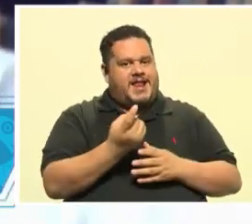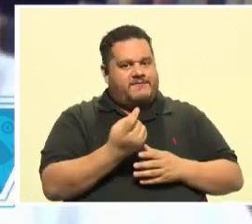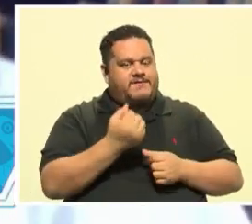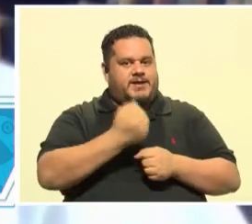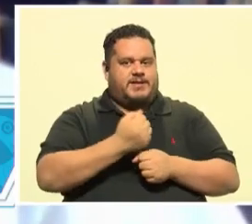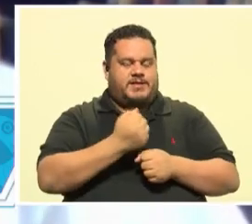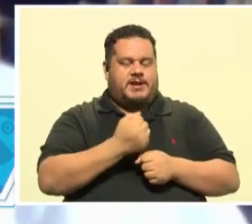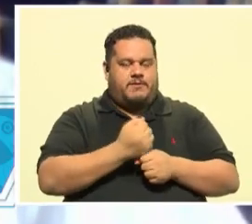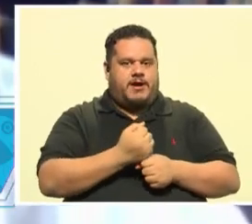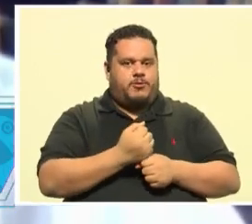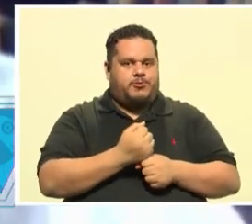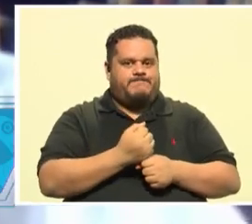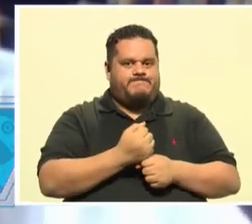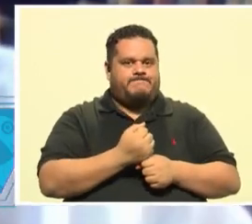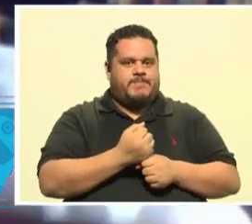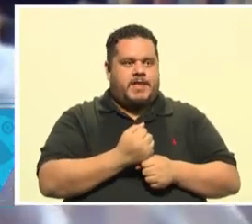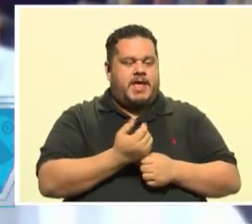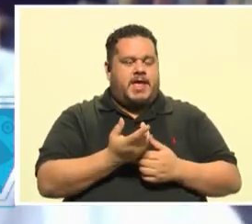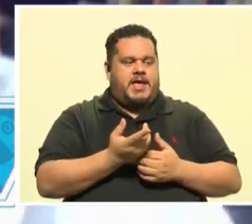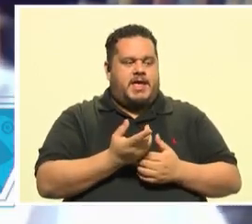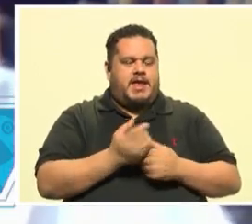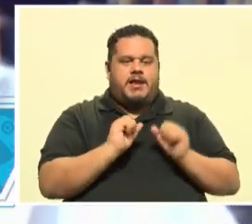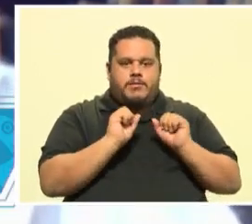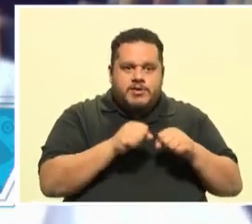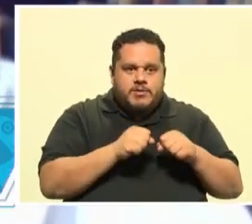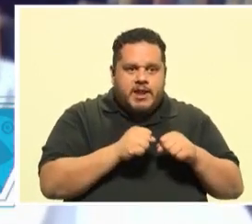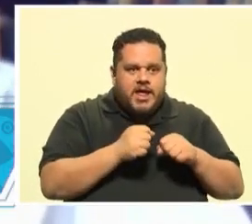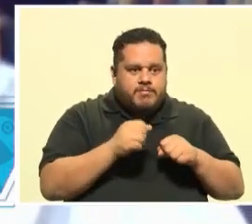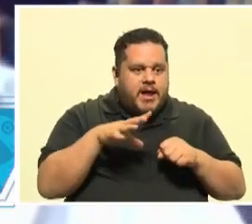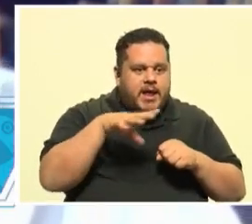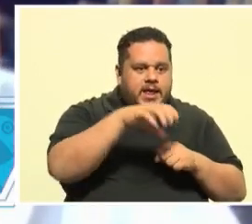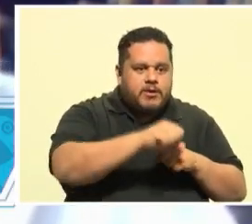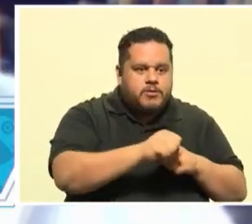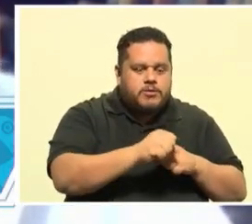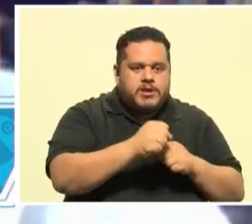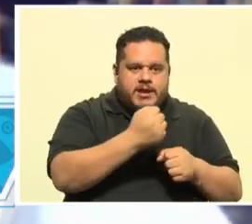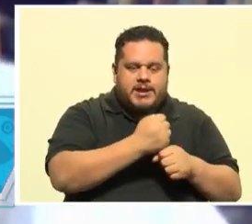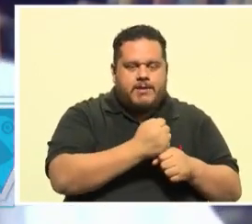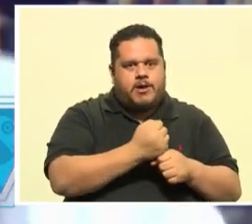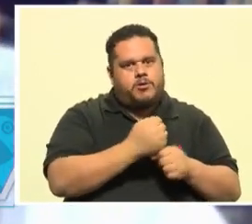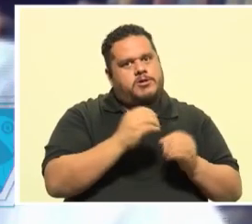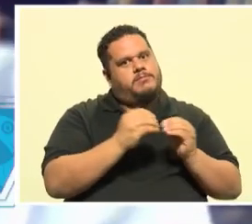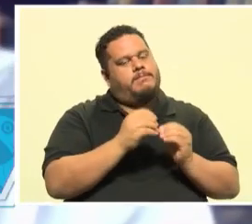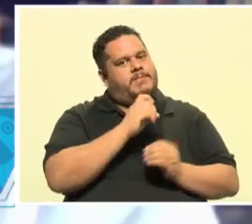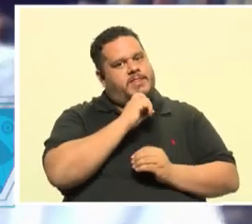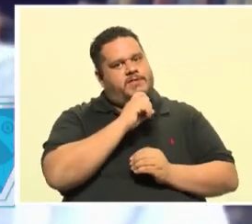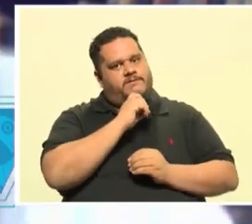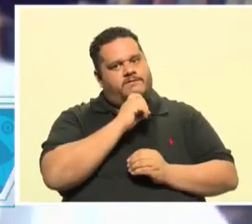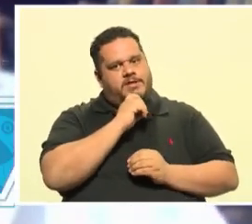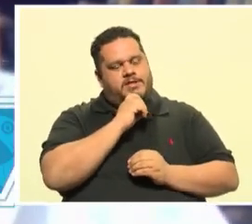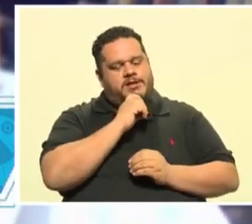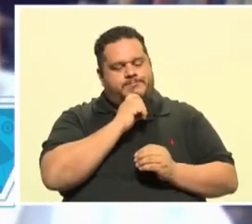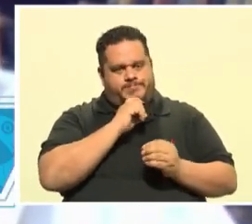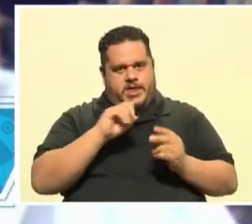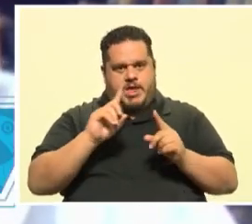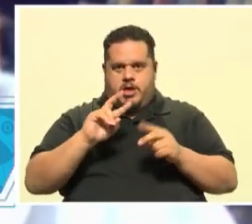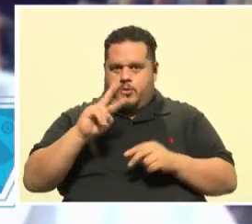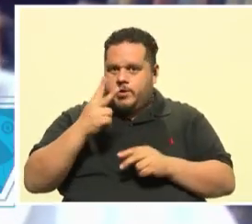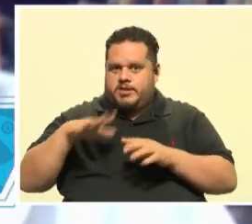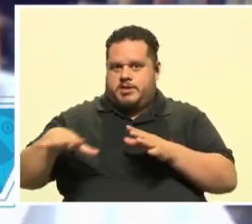gente decide emigrar no cambian. El mundo ha puesto una pausa de